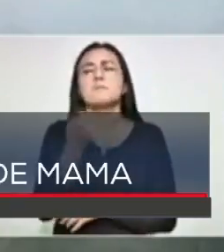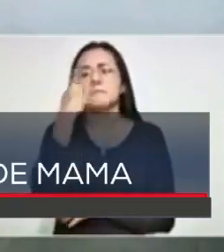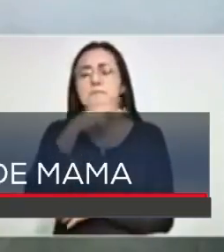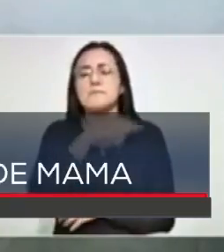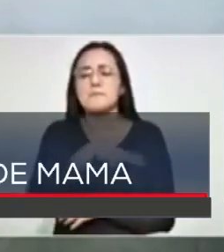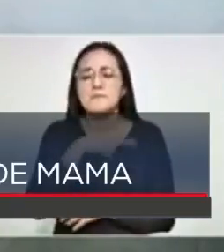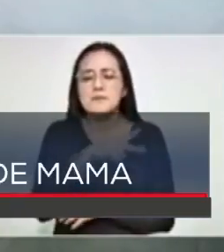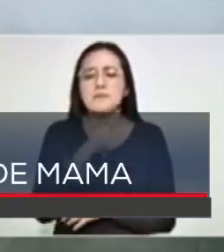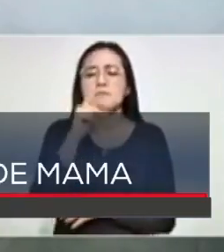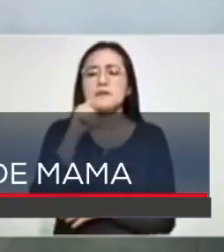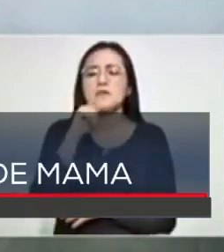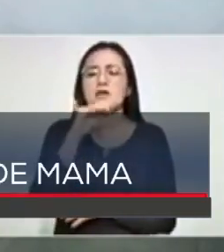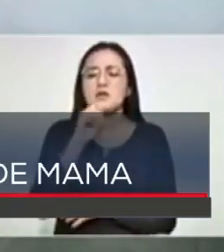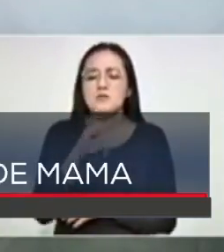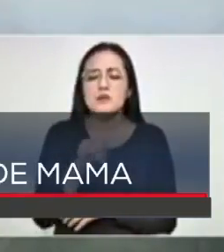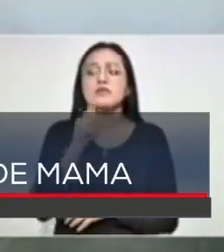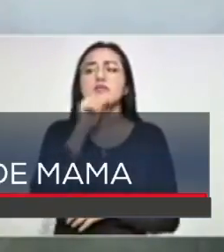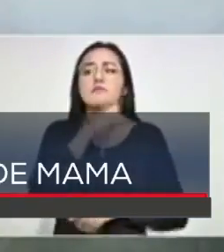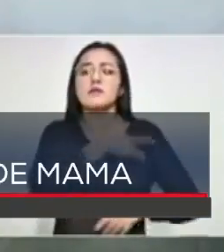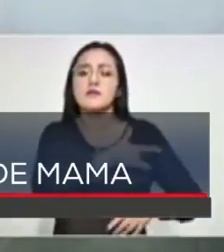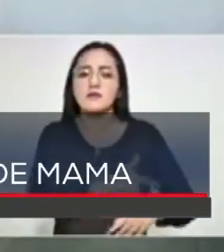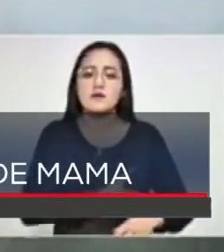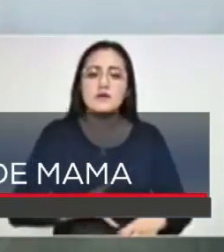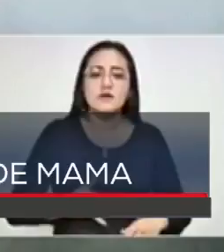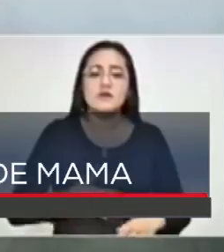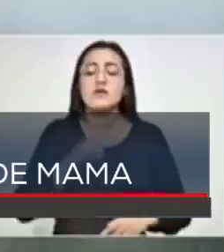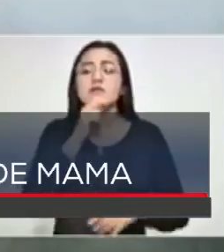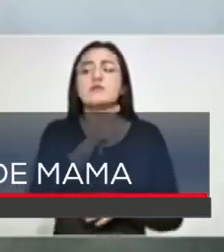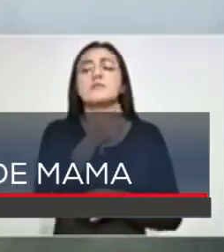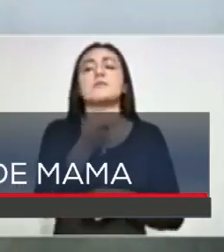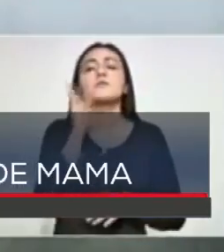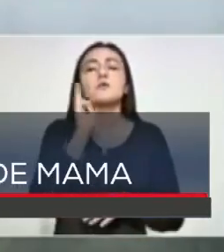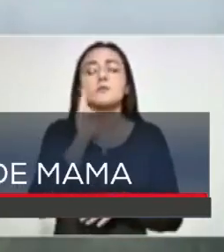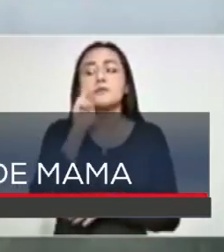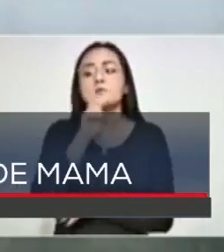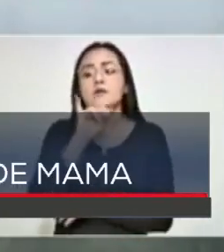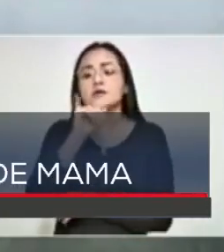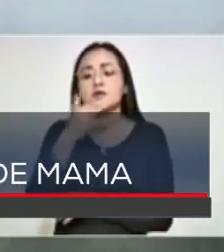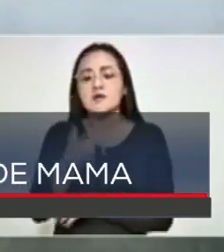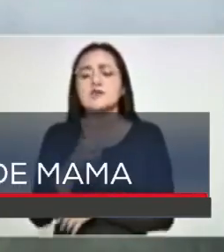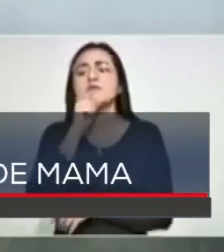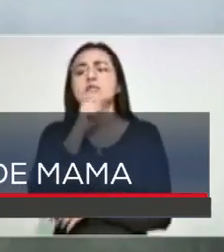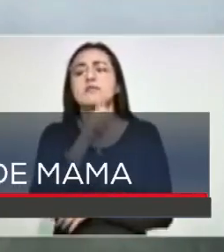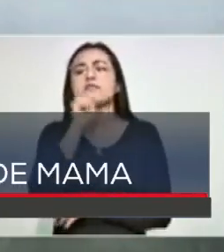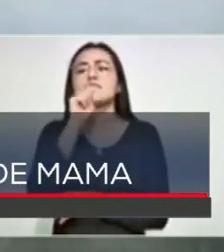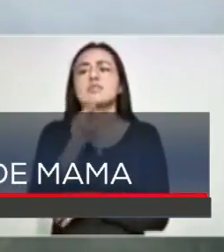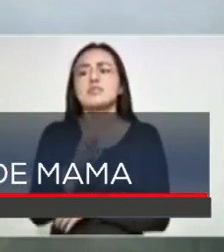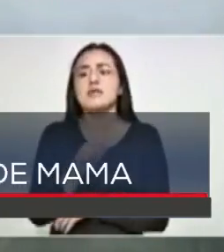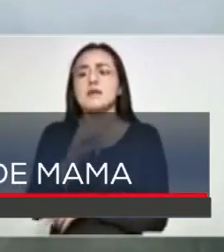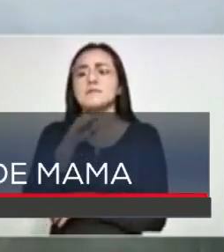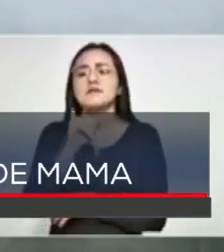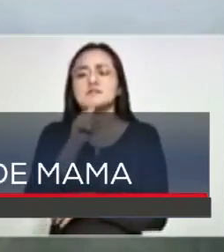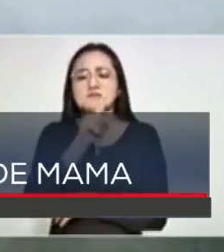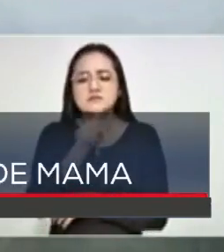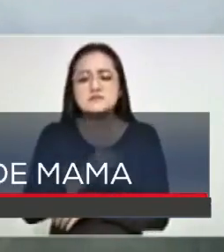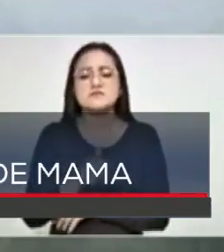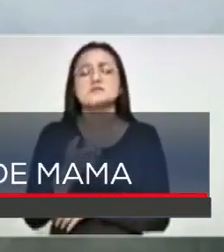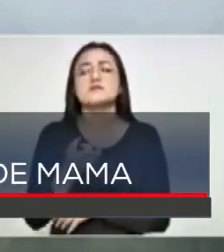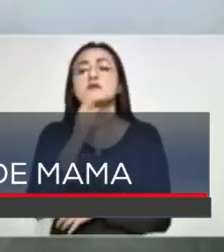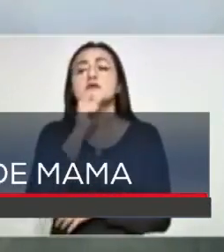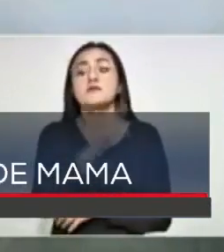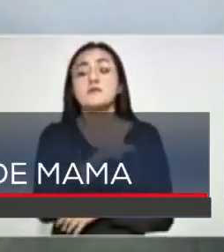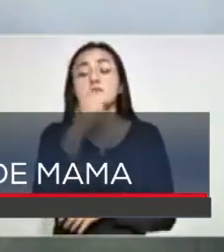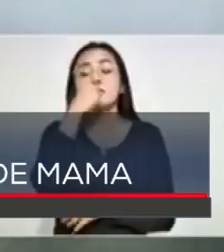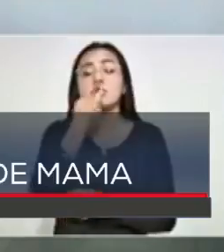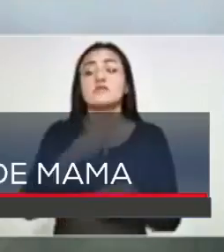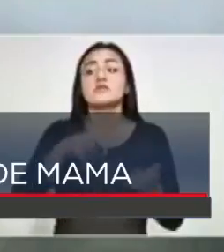exploración clínica de mama tomas de prueba de vih está mensaje pre gestacional y promoción del